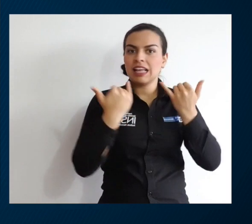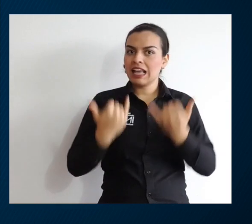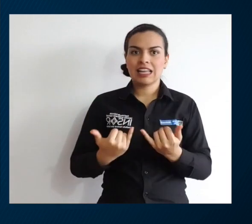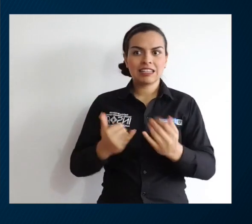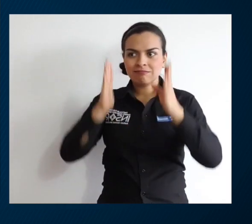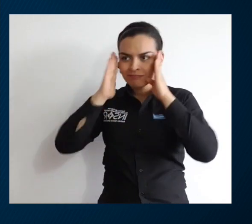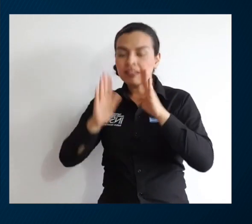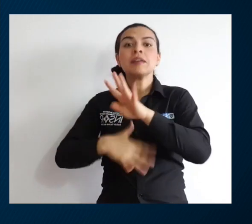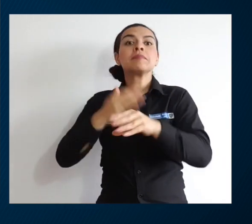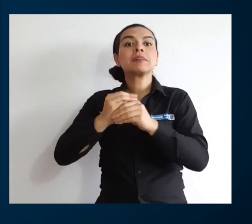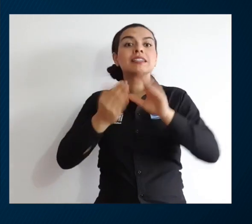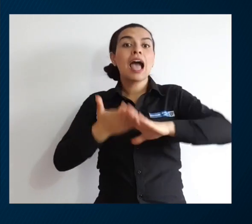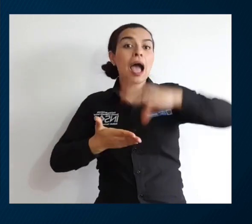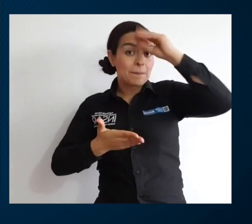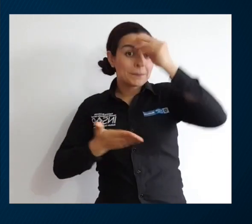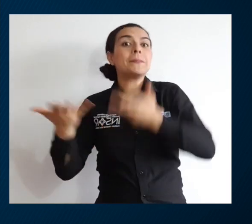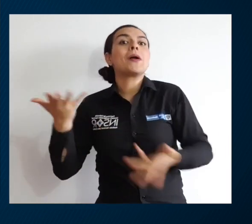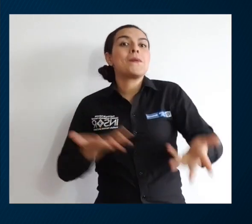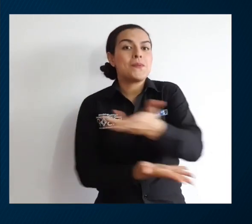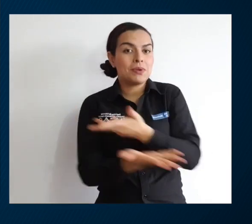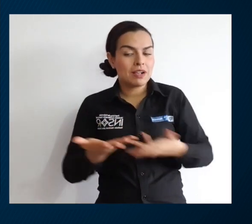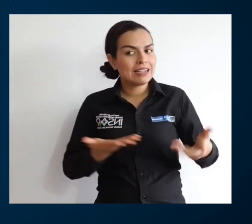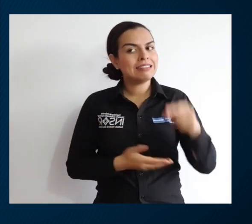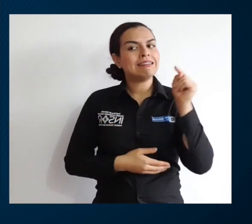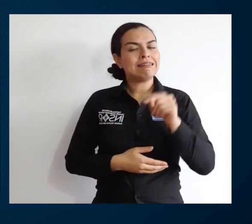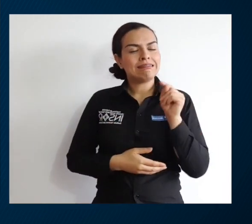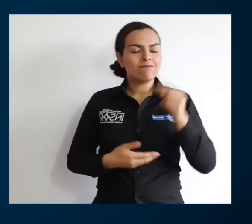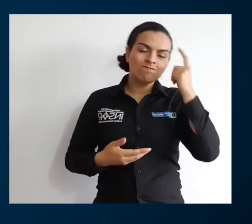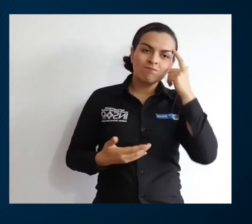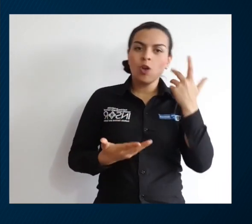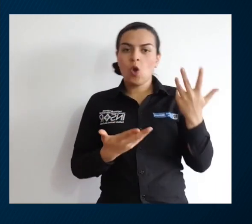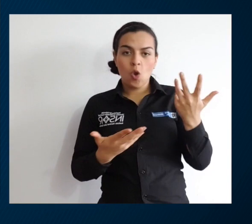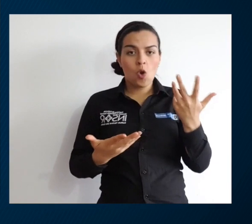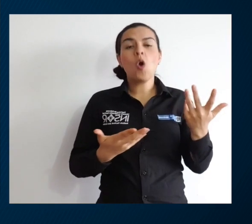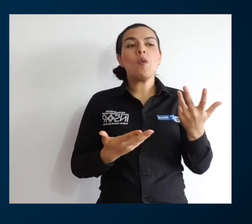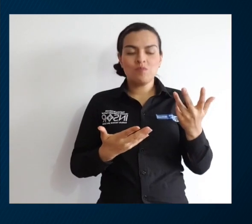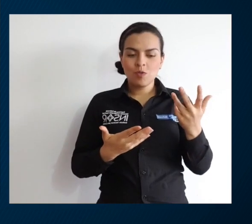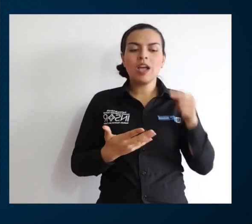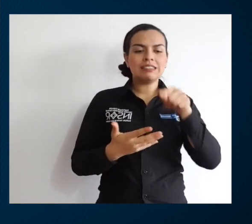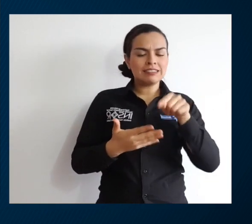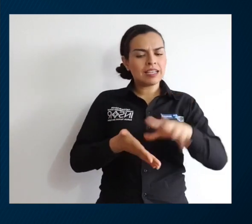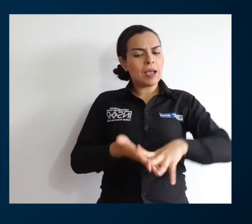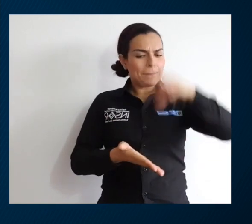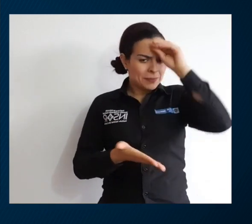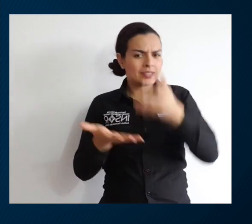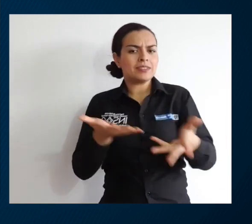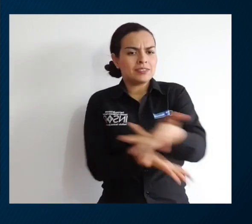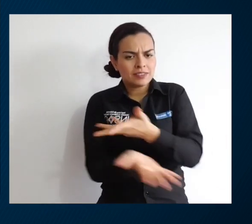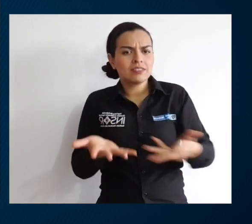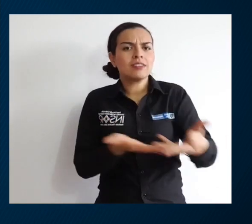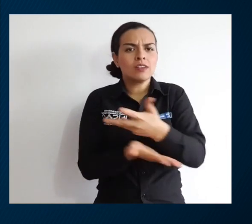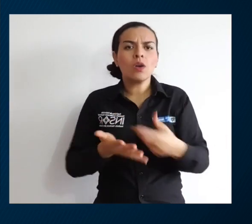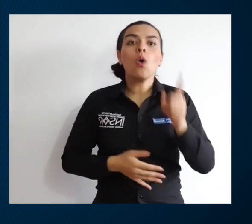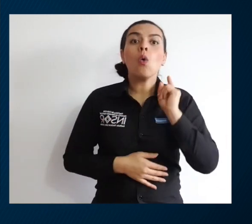en un principio de equidad de acompañar más a quien más lo necesitan. El aprendizaje cooperativo es otra cosa que nos ha ayudado a pensarnos de otra